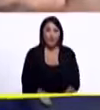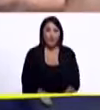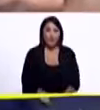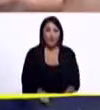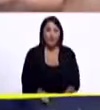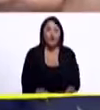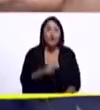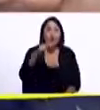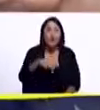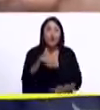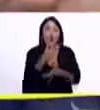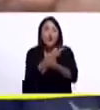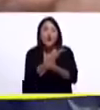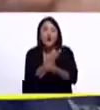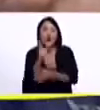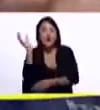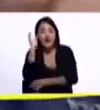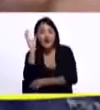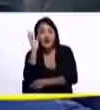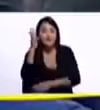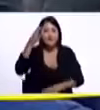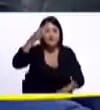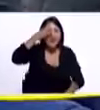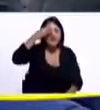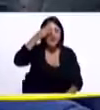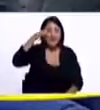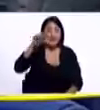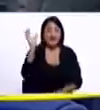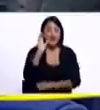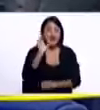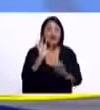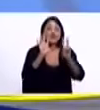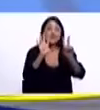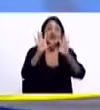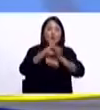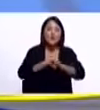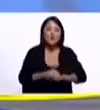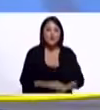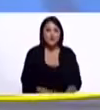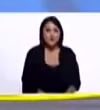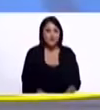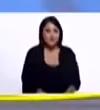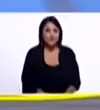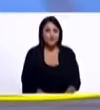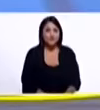hoy juega Caracas Magallanes en el Monumental. A las 7 de la noche.